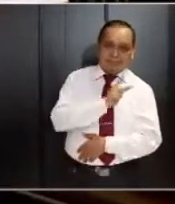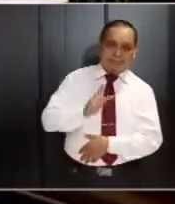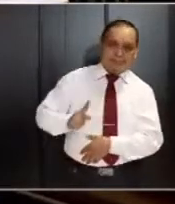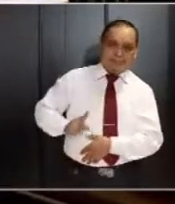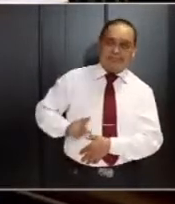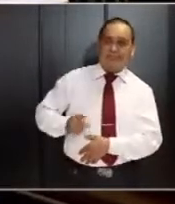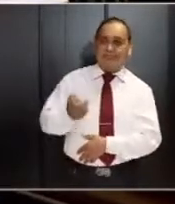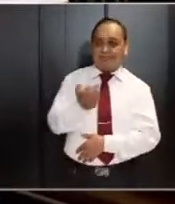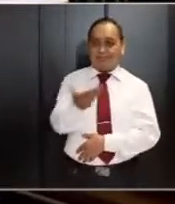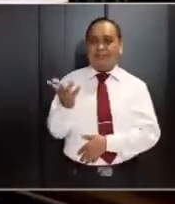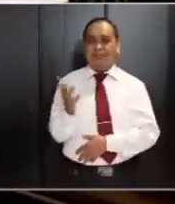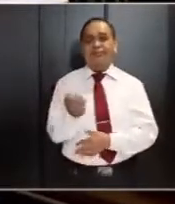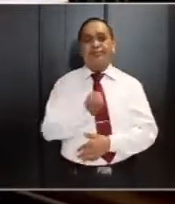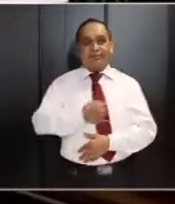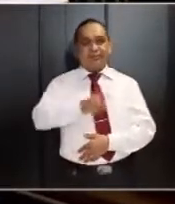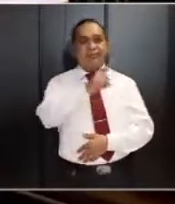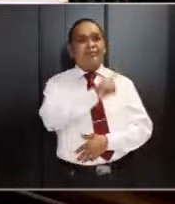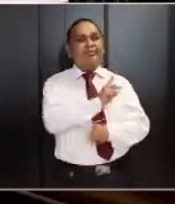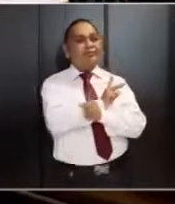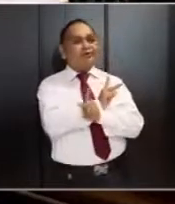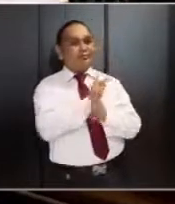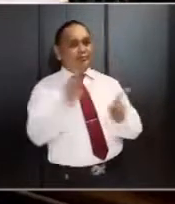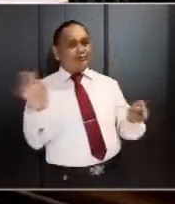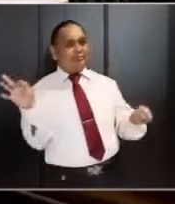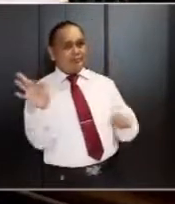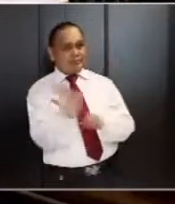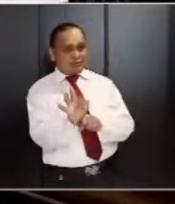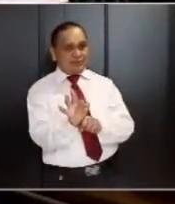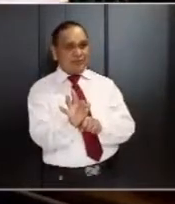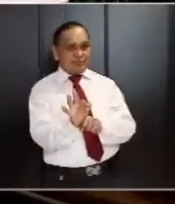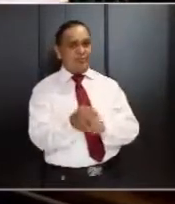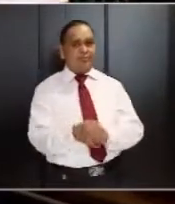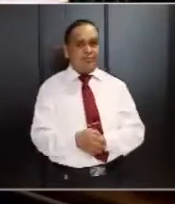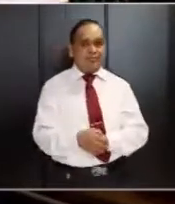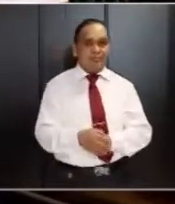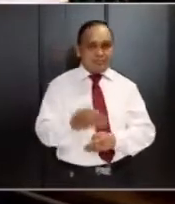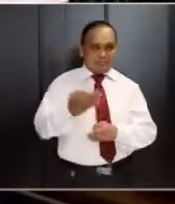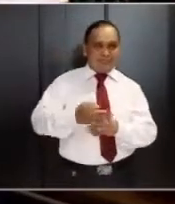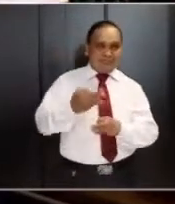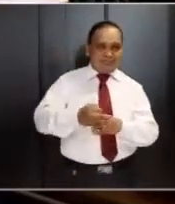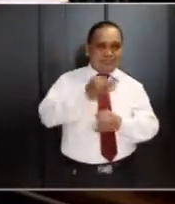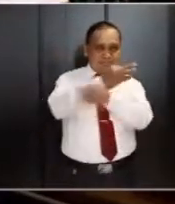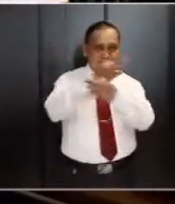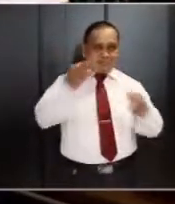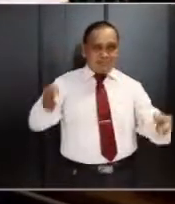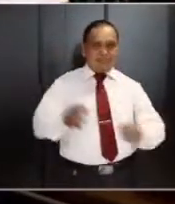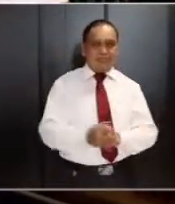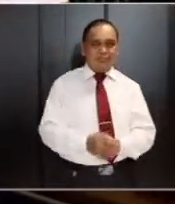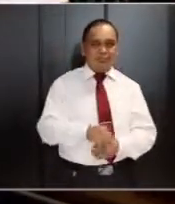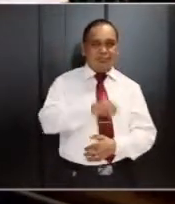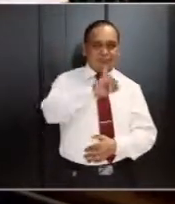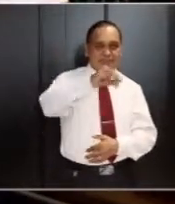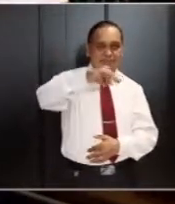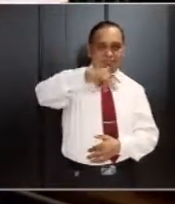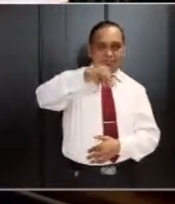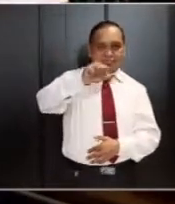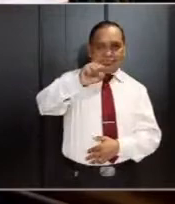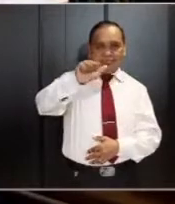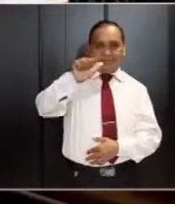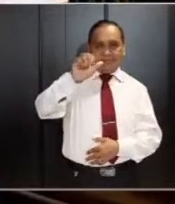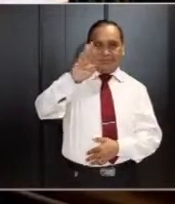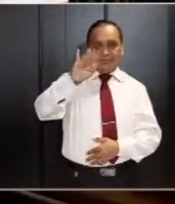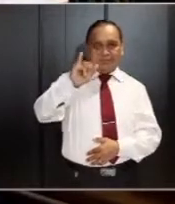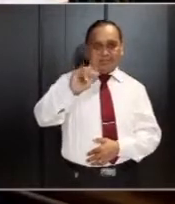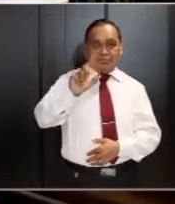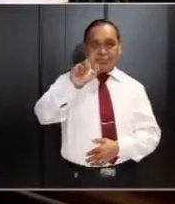quiere que la salud sea para todos. Ya ahora, por lo pronto, les anuncio que el Insabi nos envía 28 millones